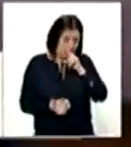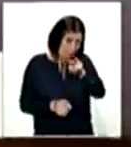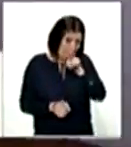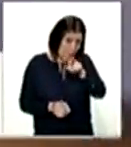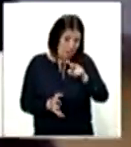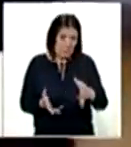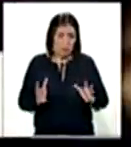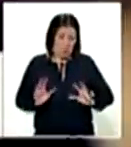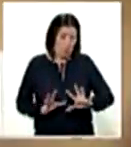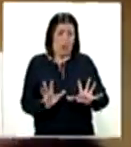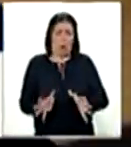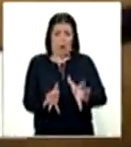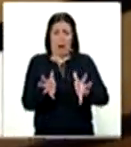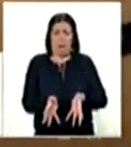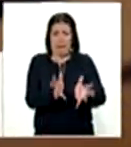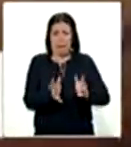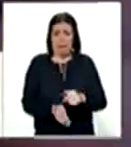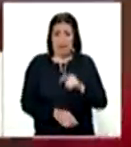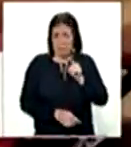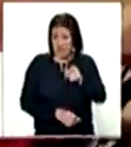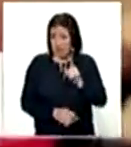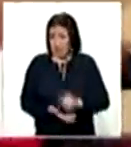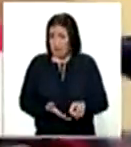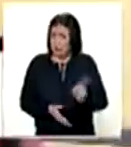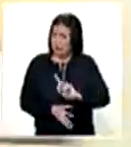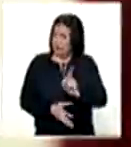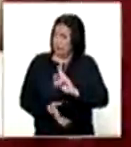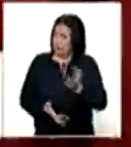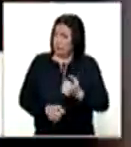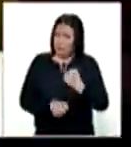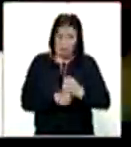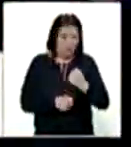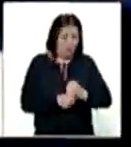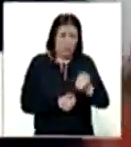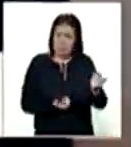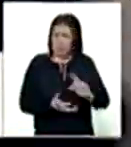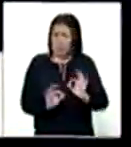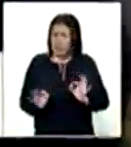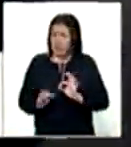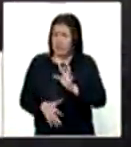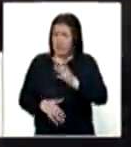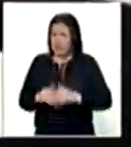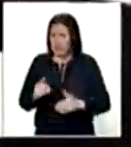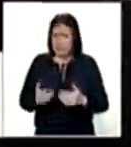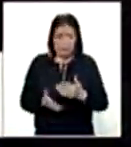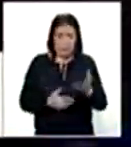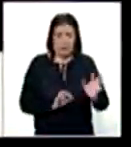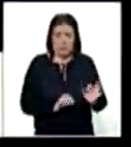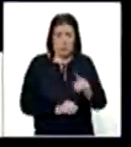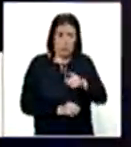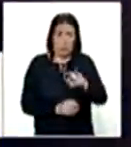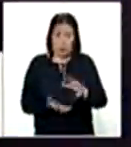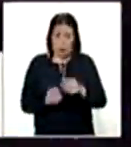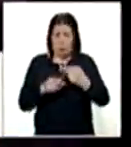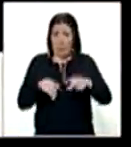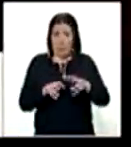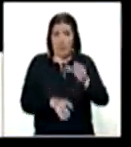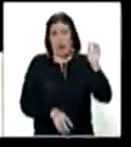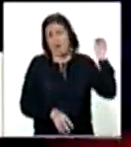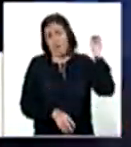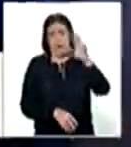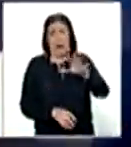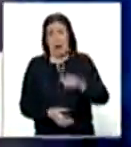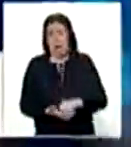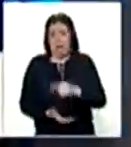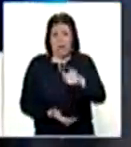del edificio y lo están acusando además de no gestionar obras para la localidad. Bueno, ahí le han lanzado huevos, tienen las cáscaras ahí